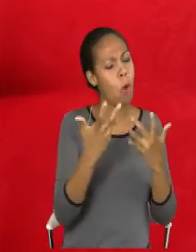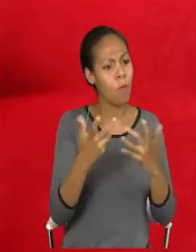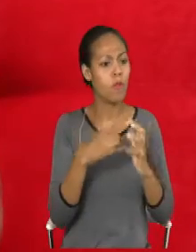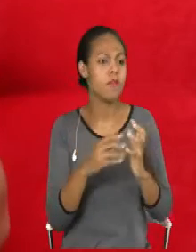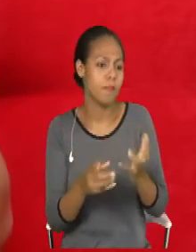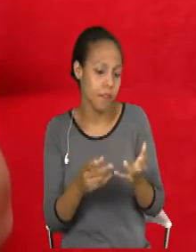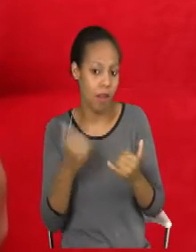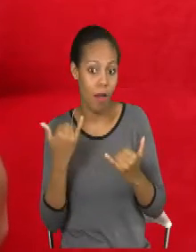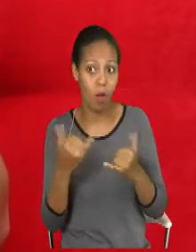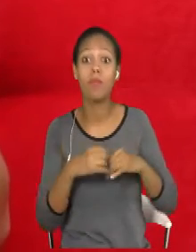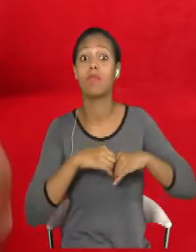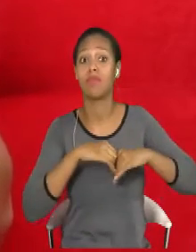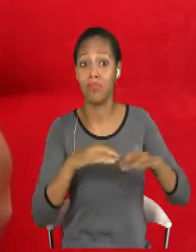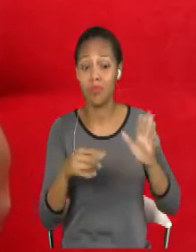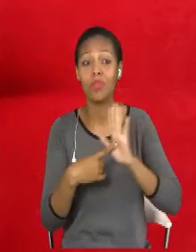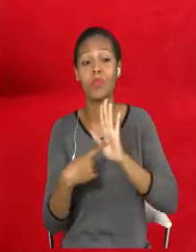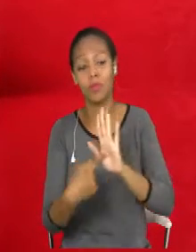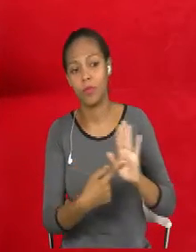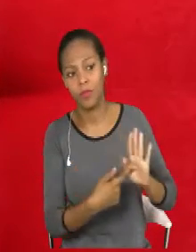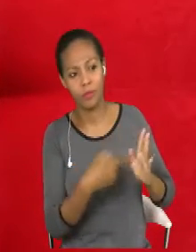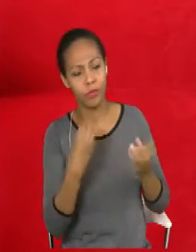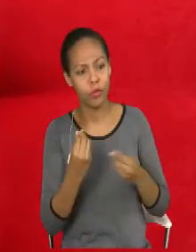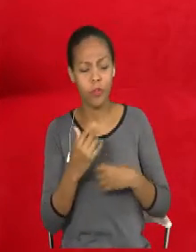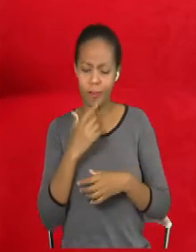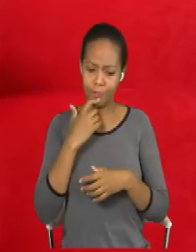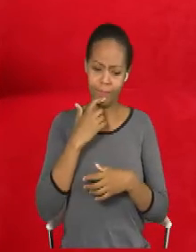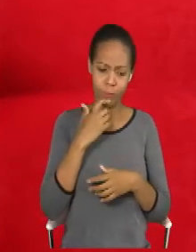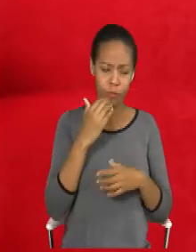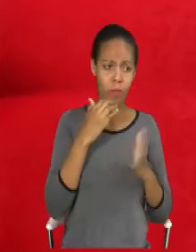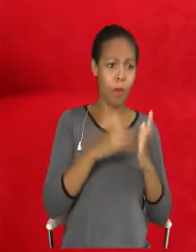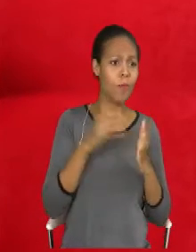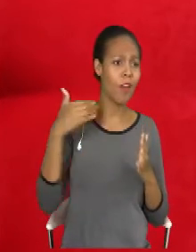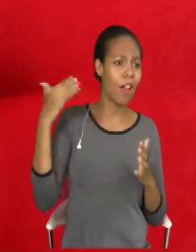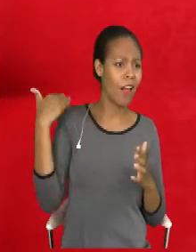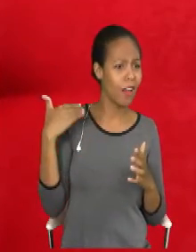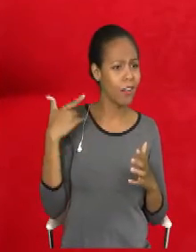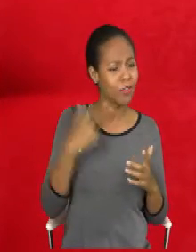hecho que lo que conocíamos antes